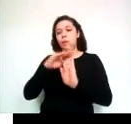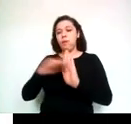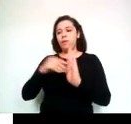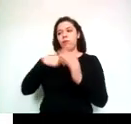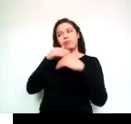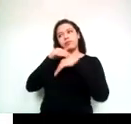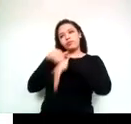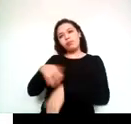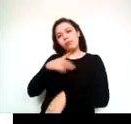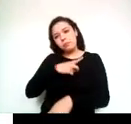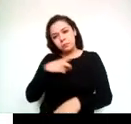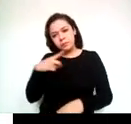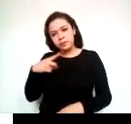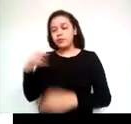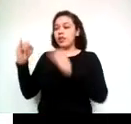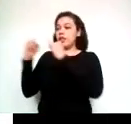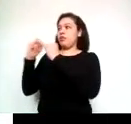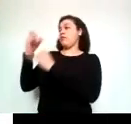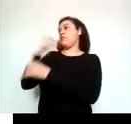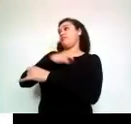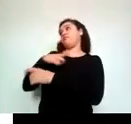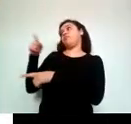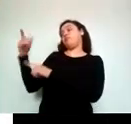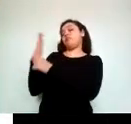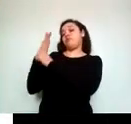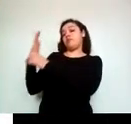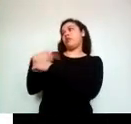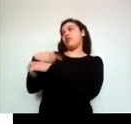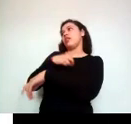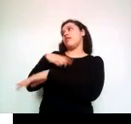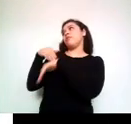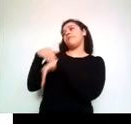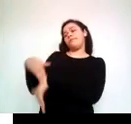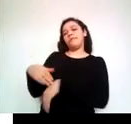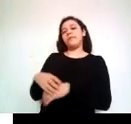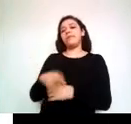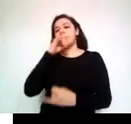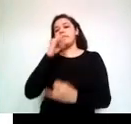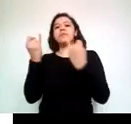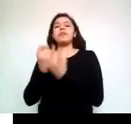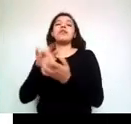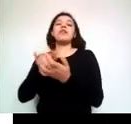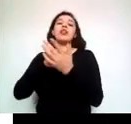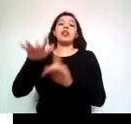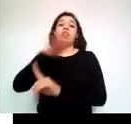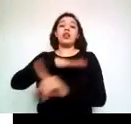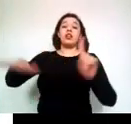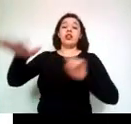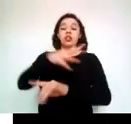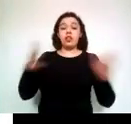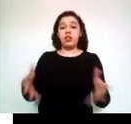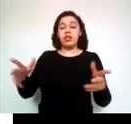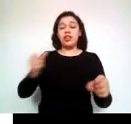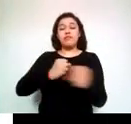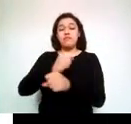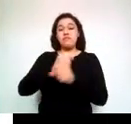que me indica mi institución y que están en la política de prevención. También colaborar y mantener un entorno y la no violencia.